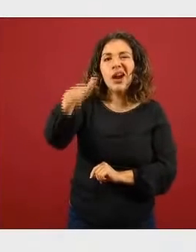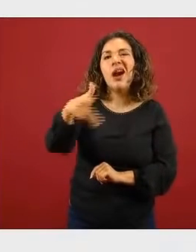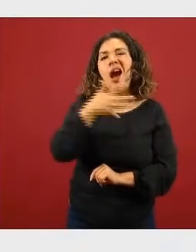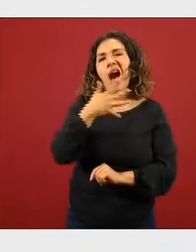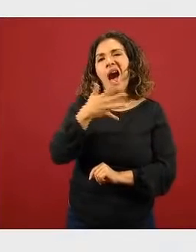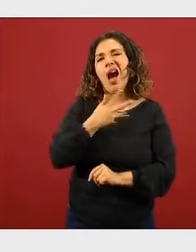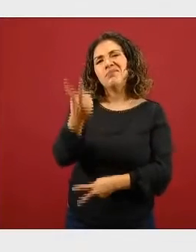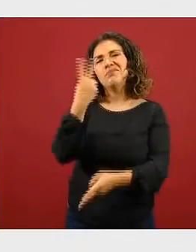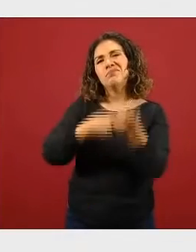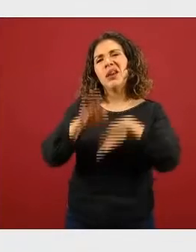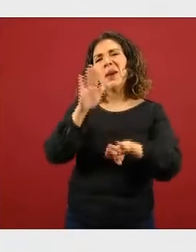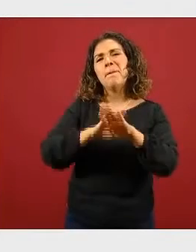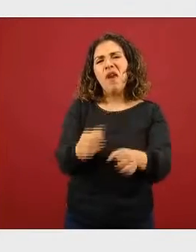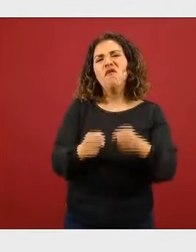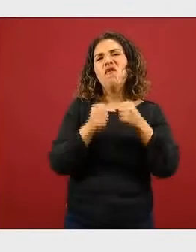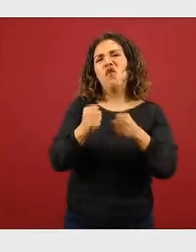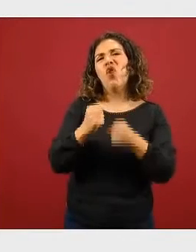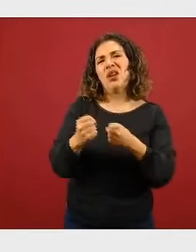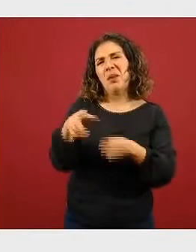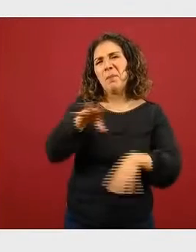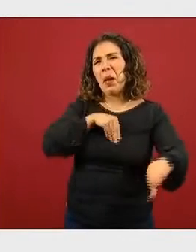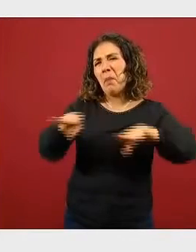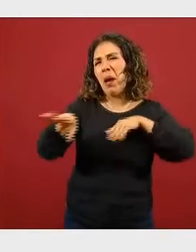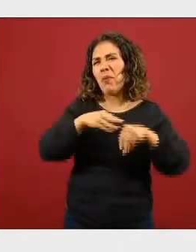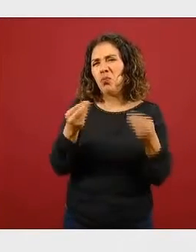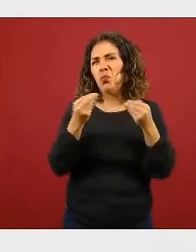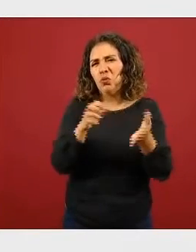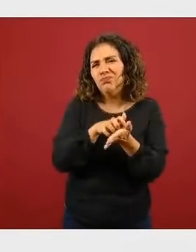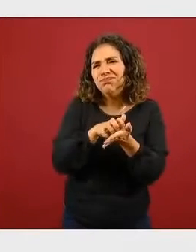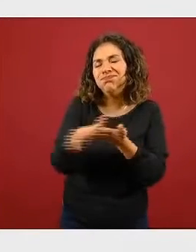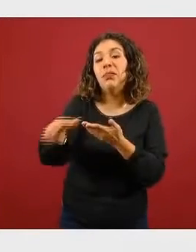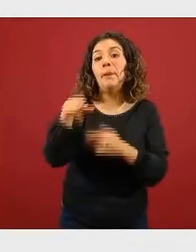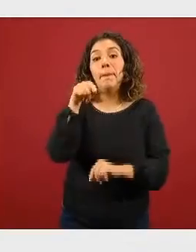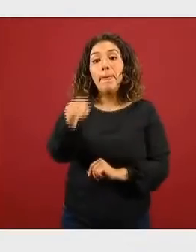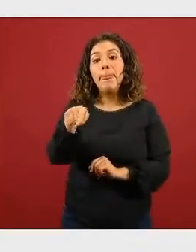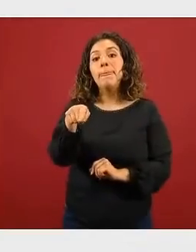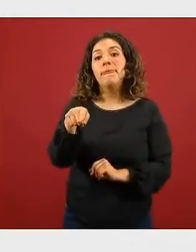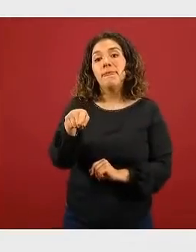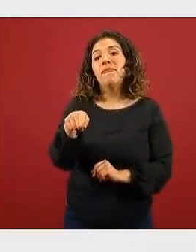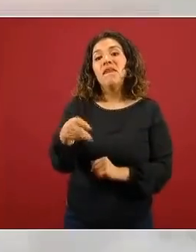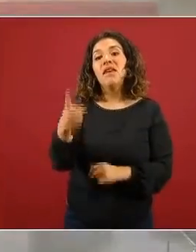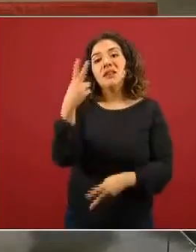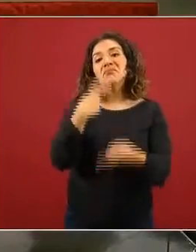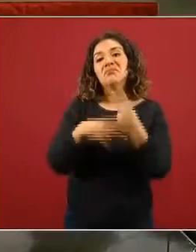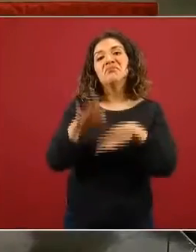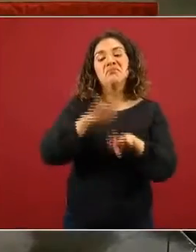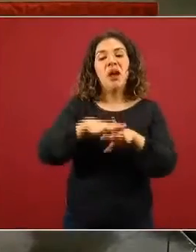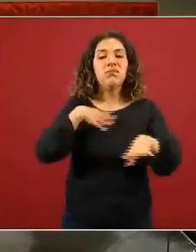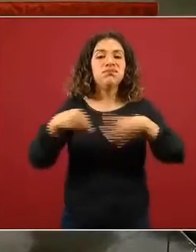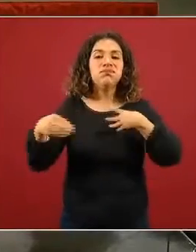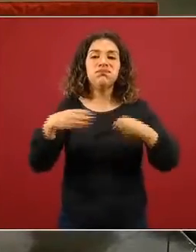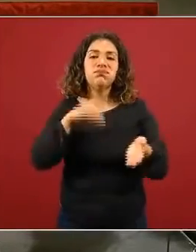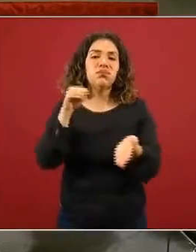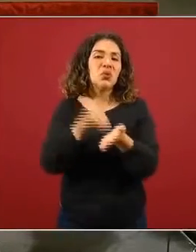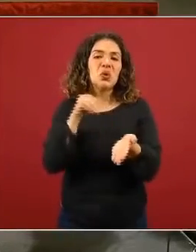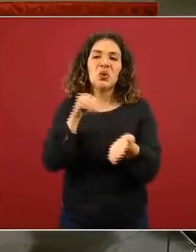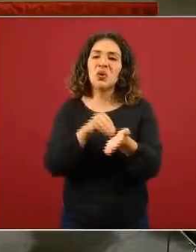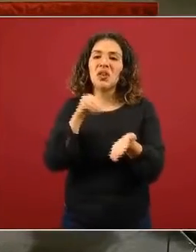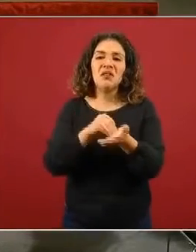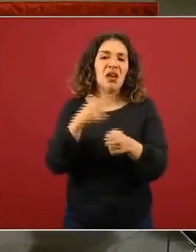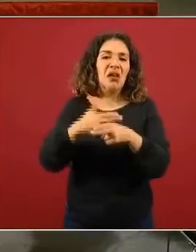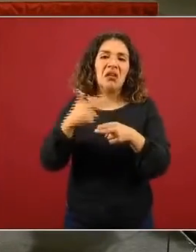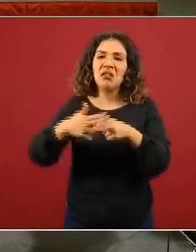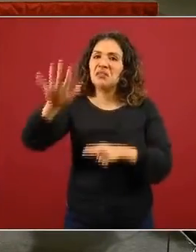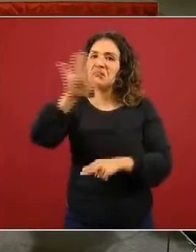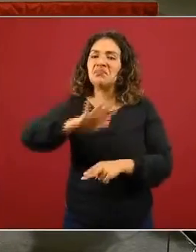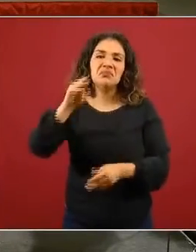de presencia de tasas de incidencia importantes y por lo tanto una actividad de contagios prácticamente en la